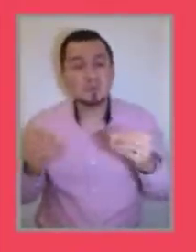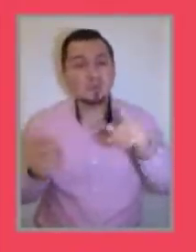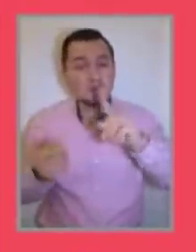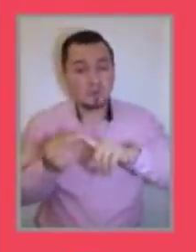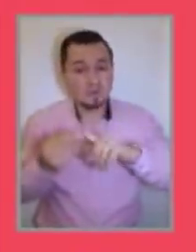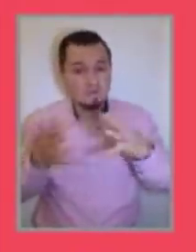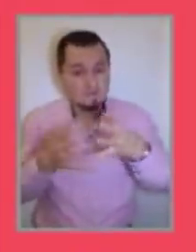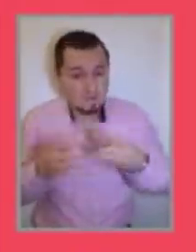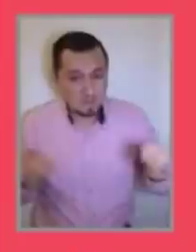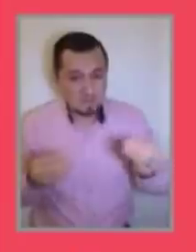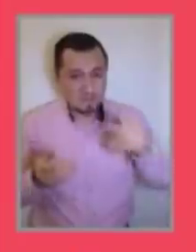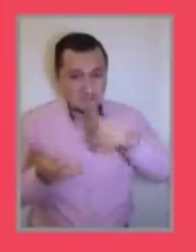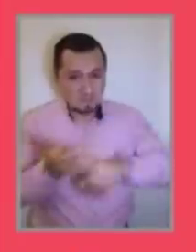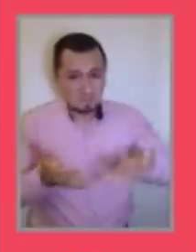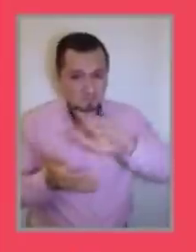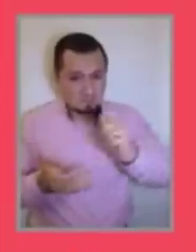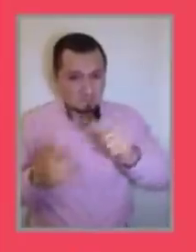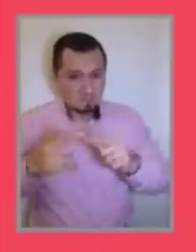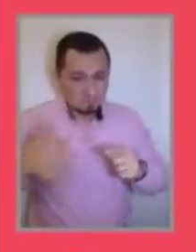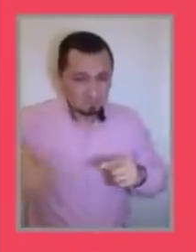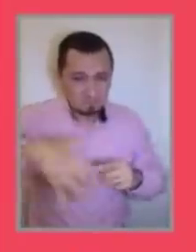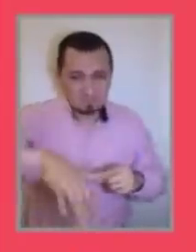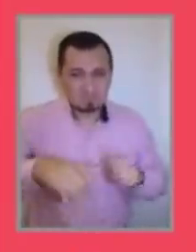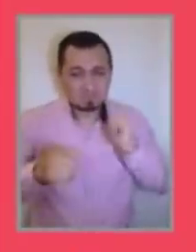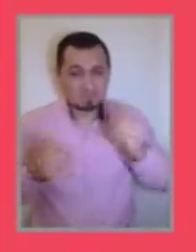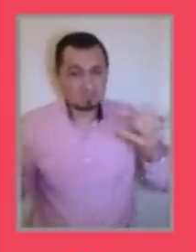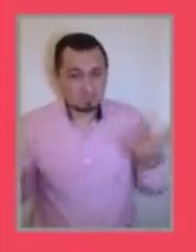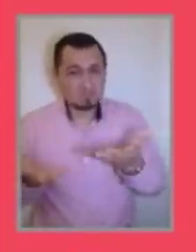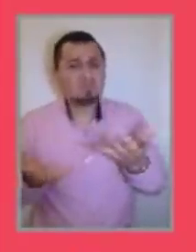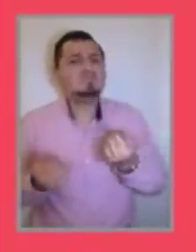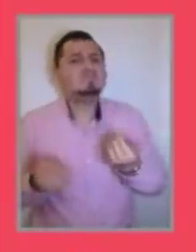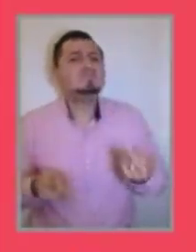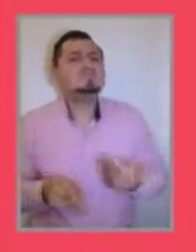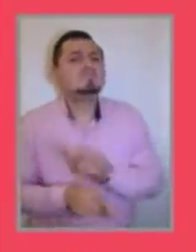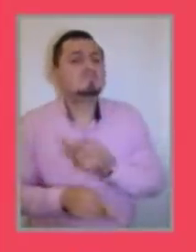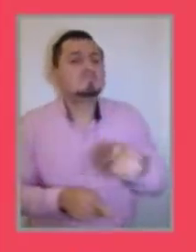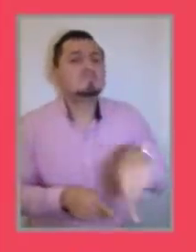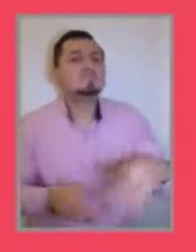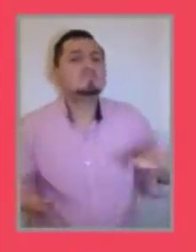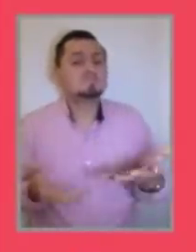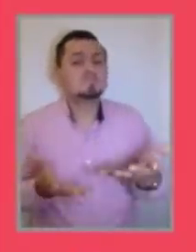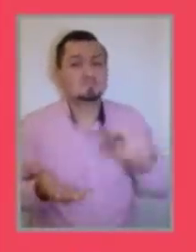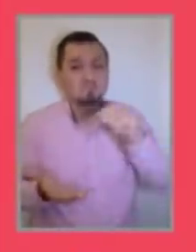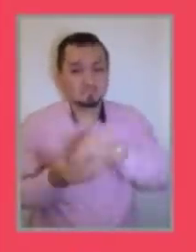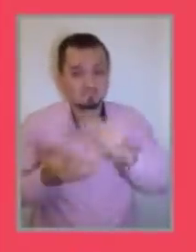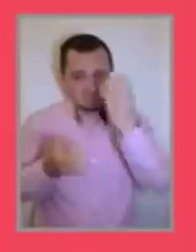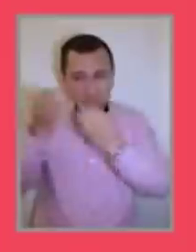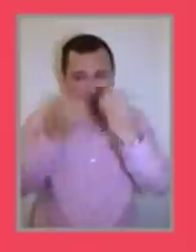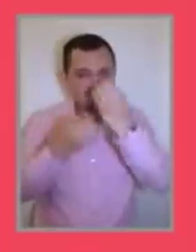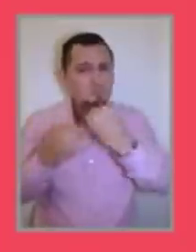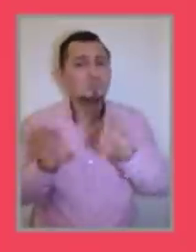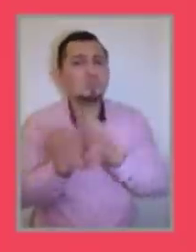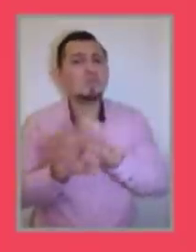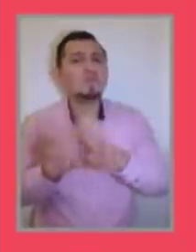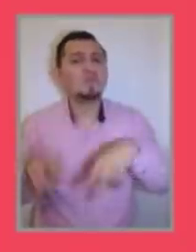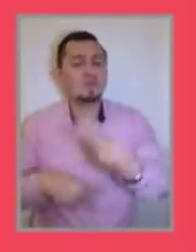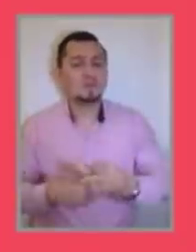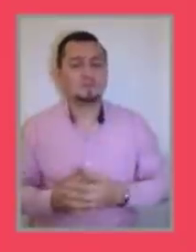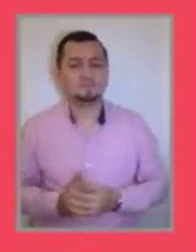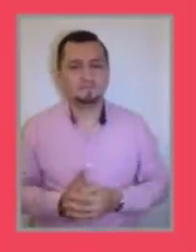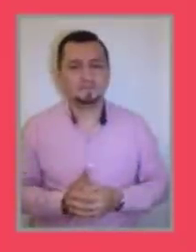desaparecidos independientes a los que se busca. Entonces, ¿qué va a pasar aquí en estos? ¿Ya tienen delimitada alguna estrategia en este sentido?